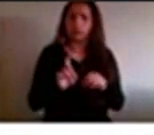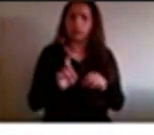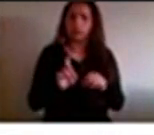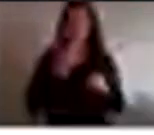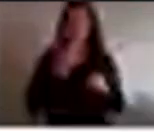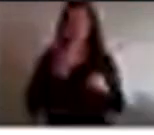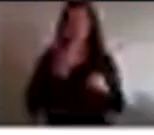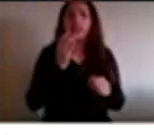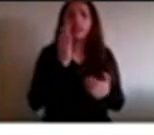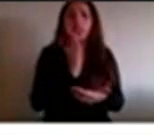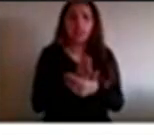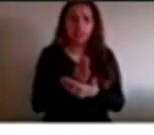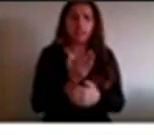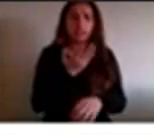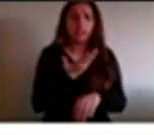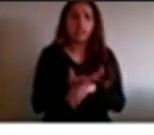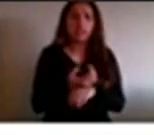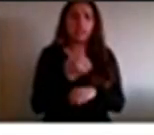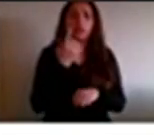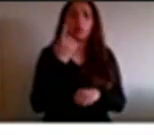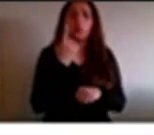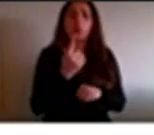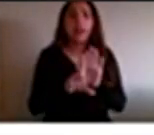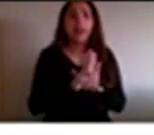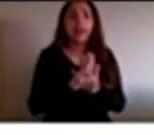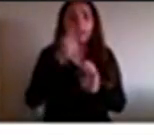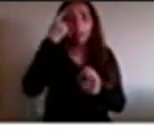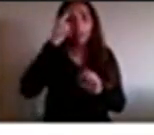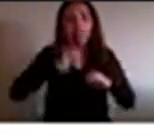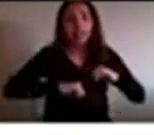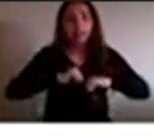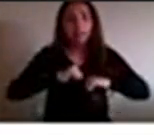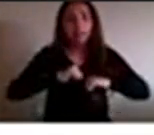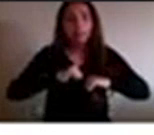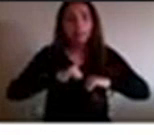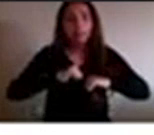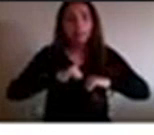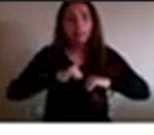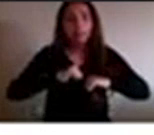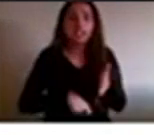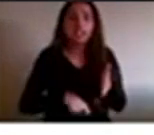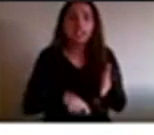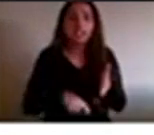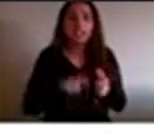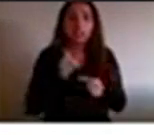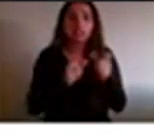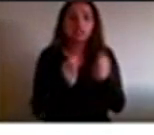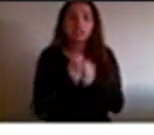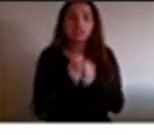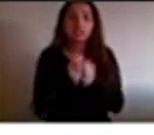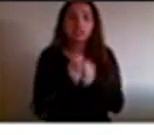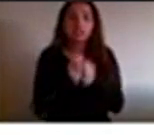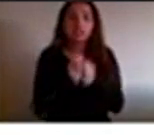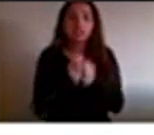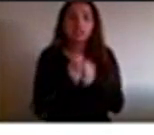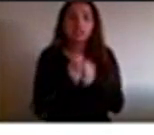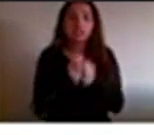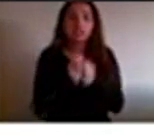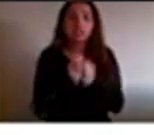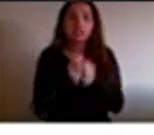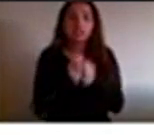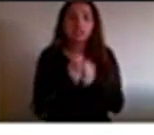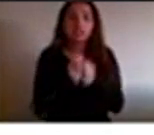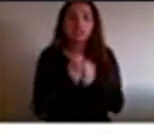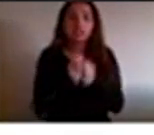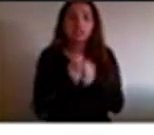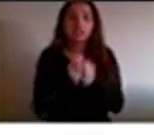empresas que puedan contratar a personas con discapacidad si en Chile hay muchas personas con un grado de discapacidad